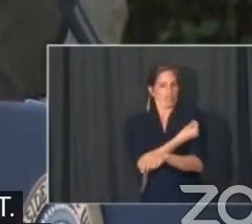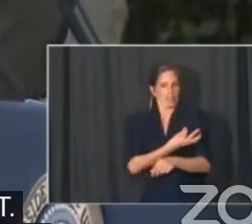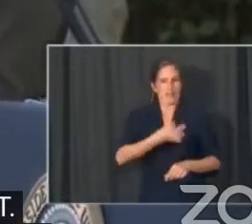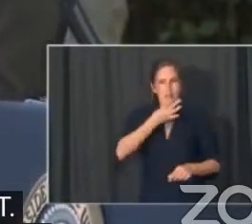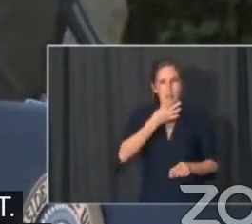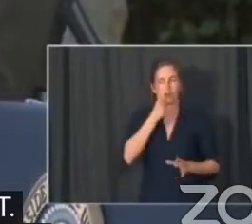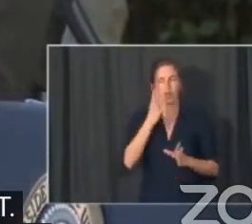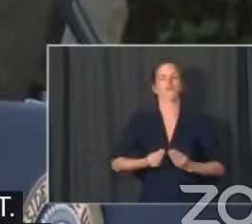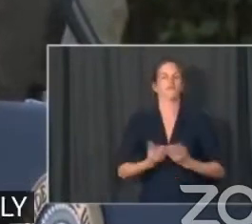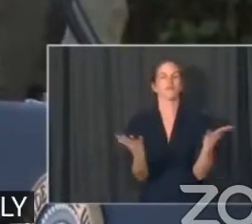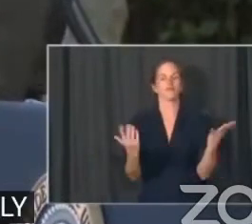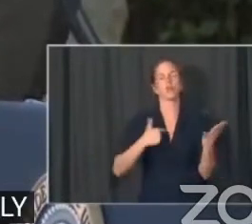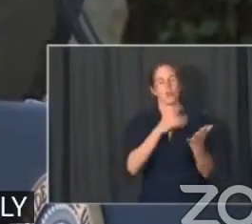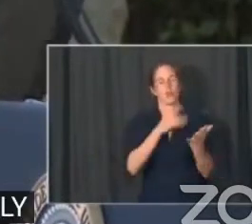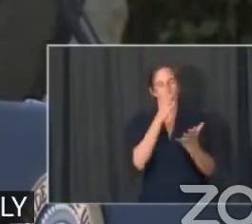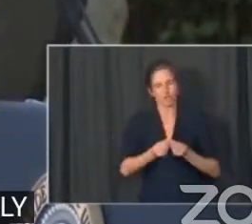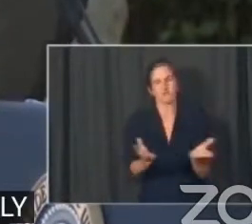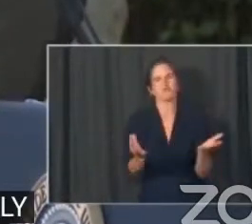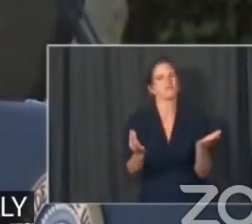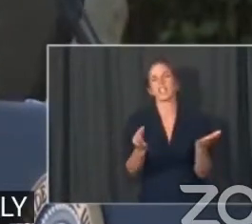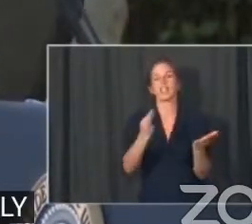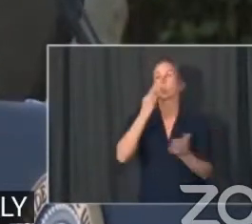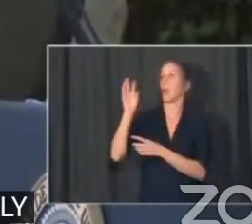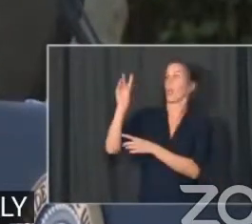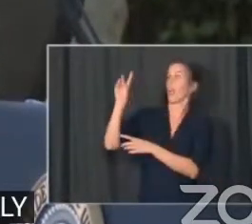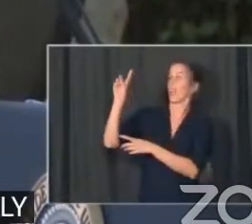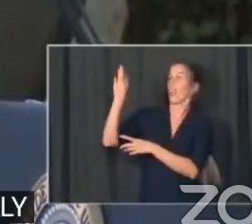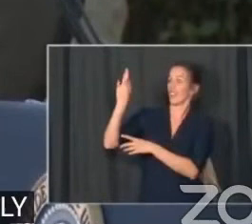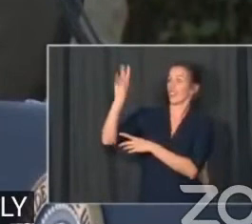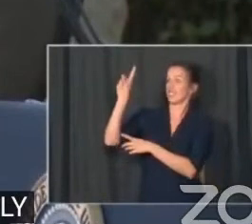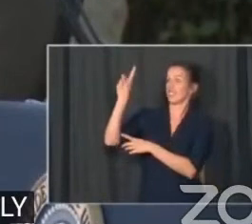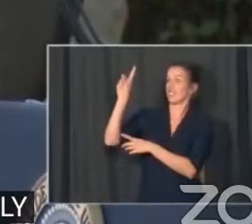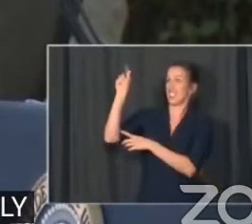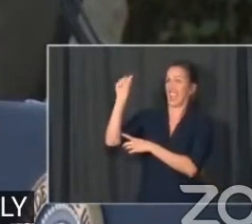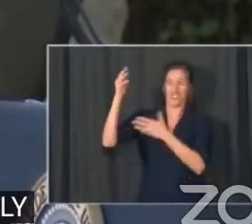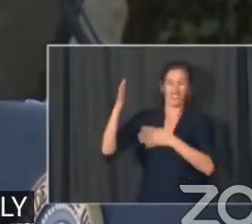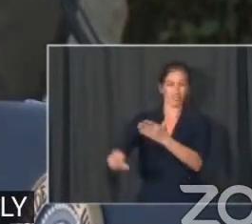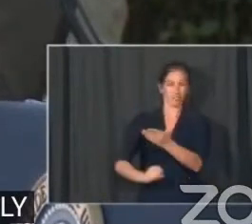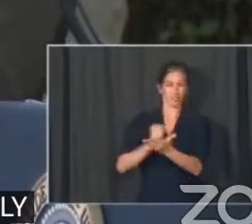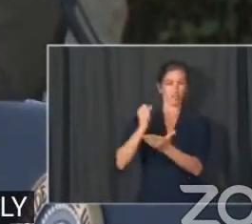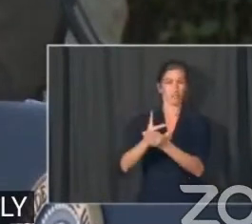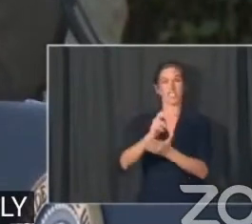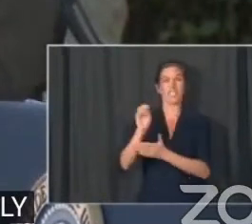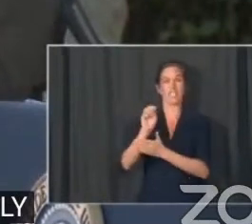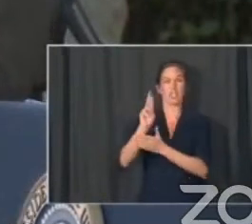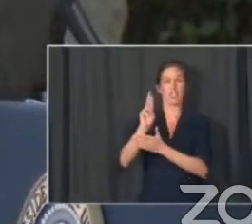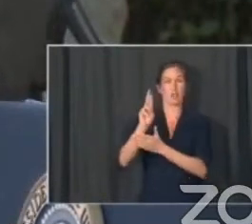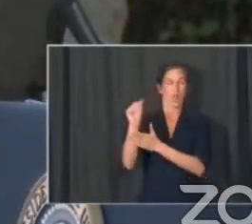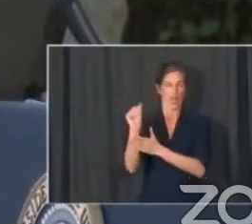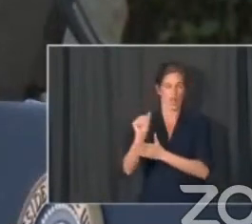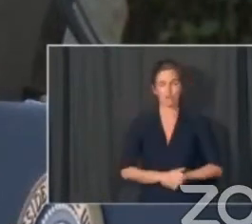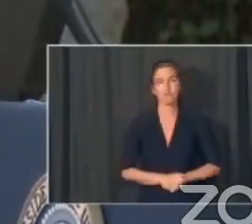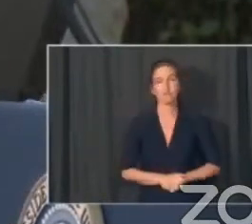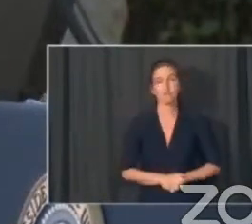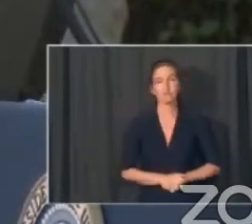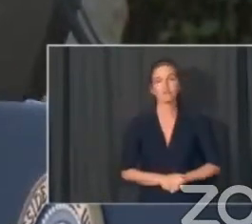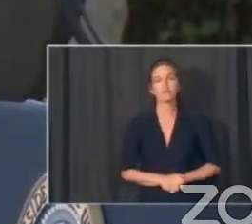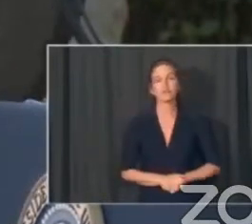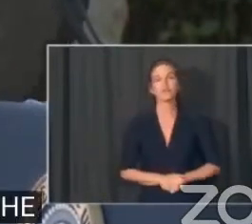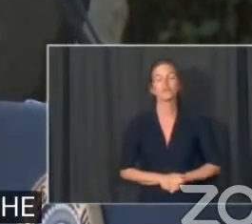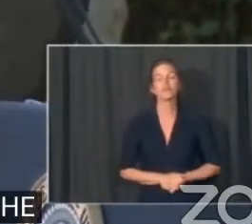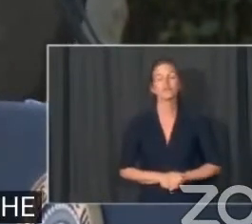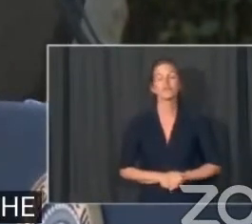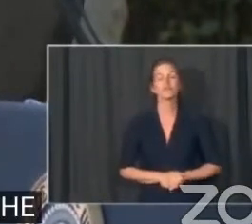de distribute vacunas, la them defensa, as soon as the millones de dosis. La FDA idea es poder entregar millones applies de the dosis EUA. inmediatamente, We will do that